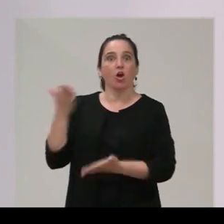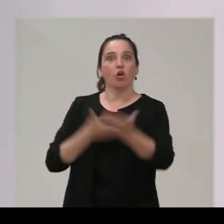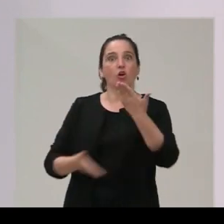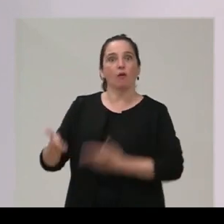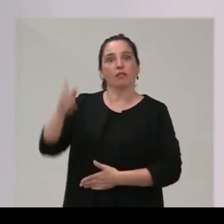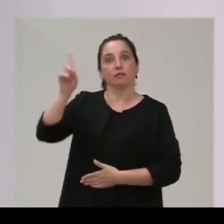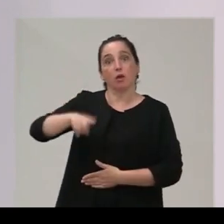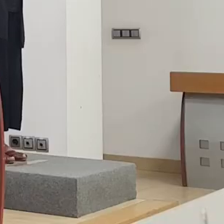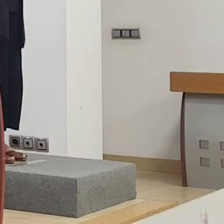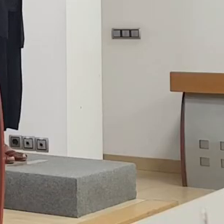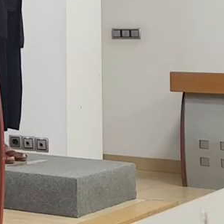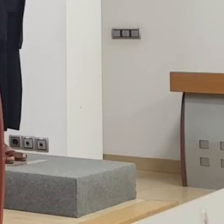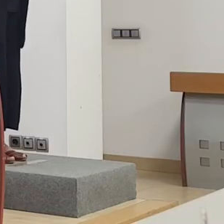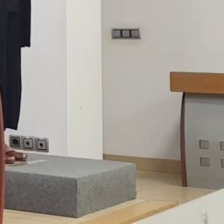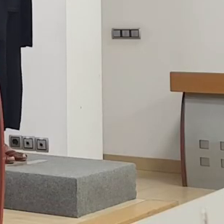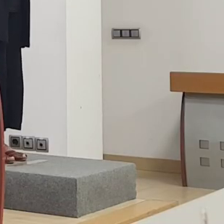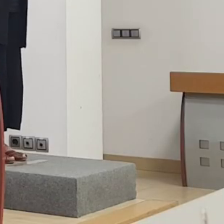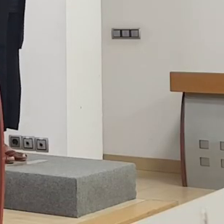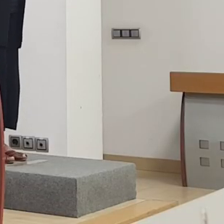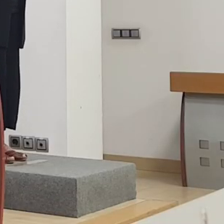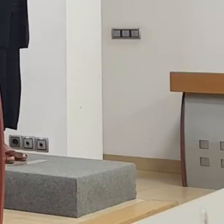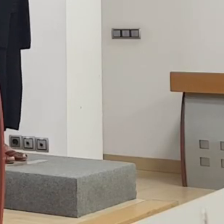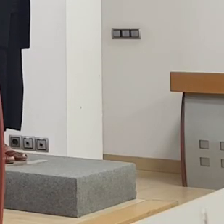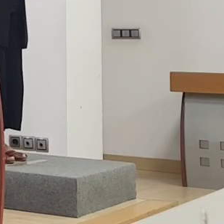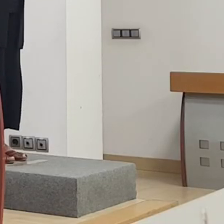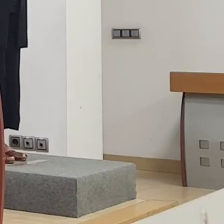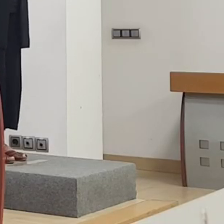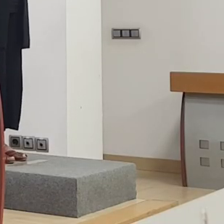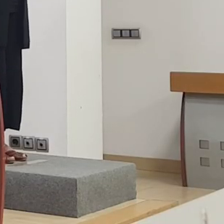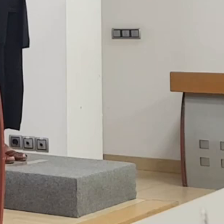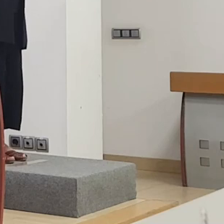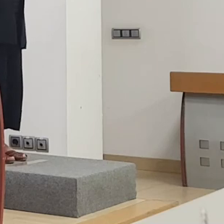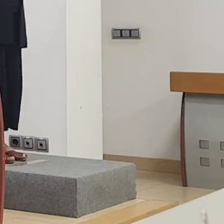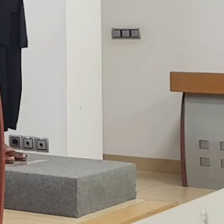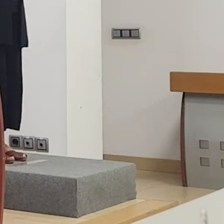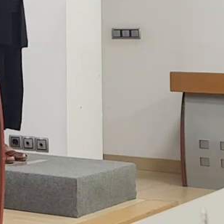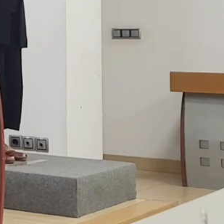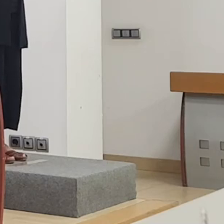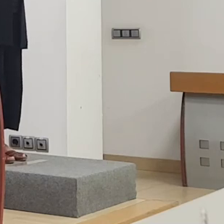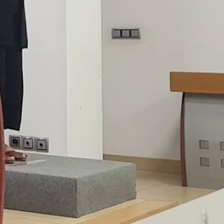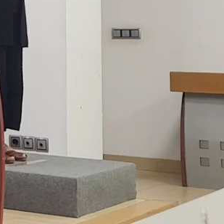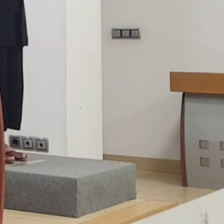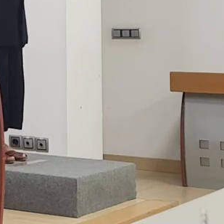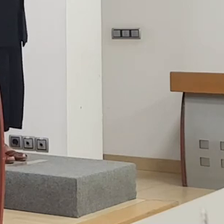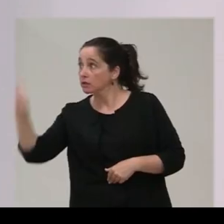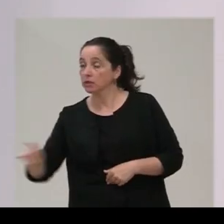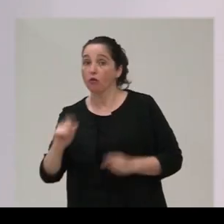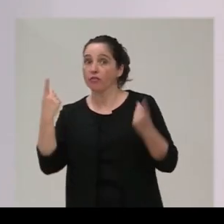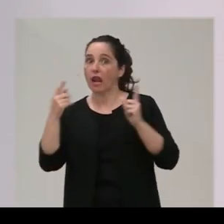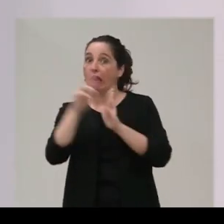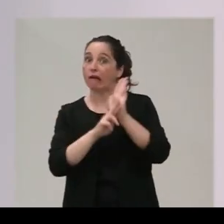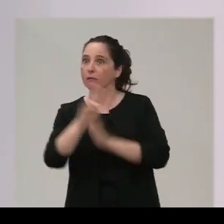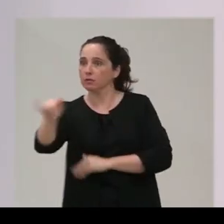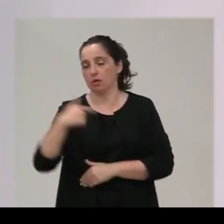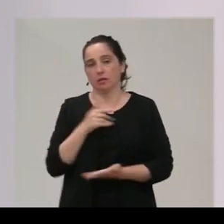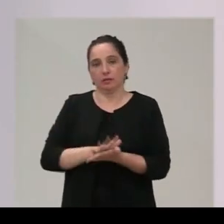un problema que preocupa mucho a todo el sector turístico como es la regulación de viviendas turísticas ya nos han dicho que para el año que viene va a